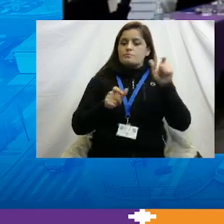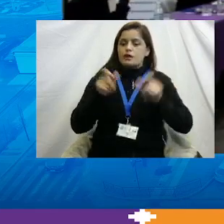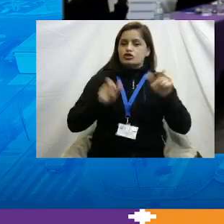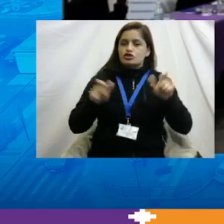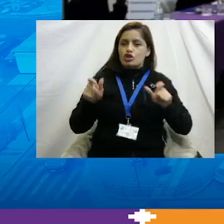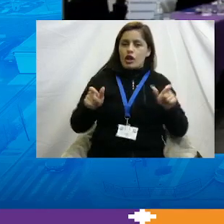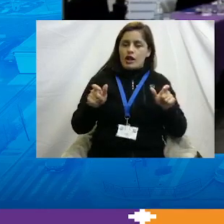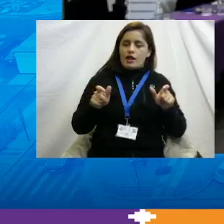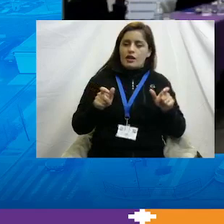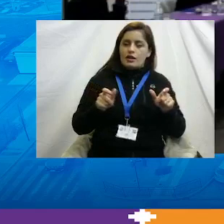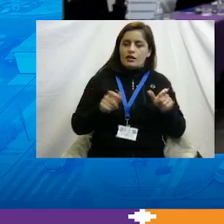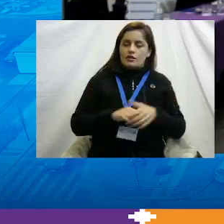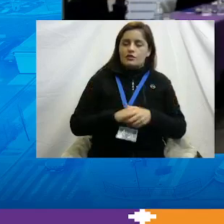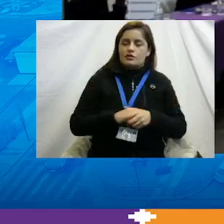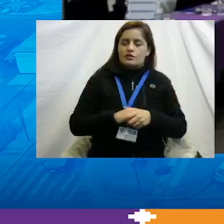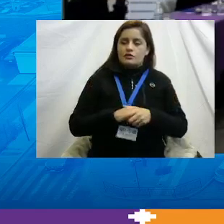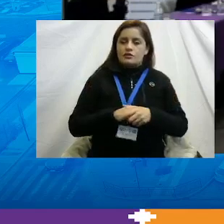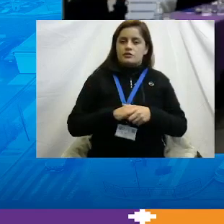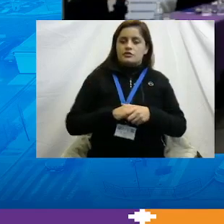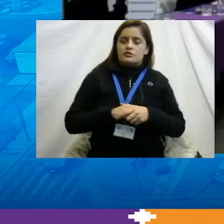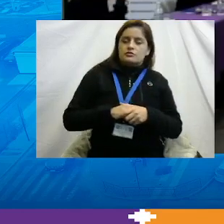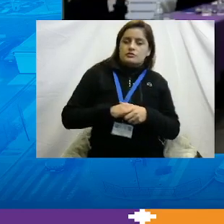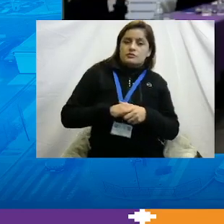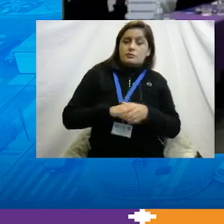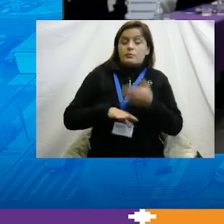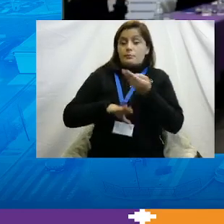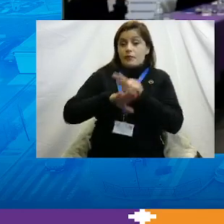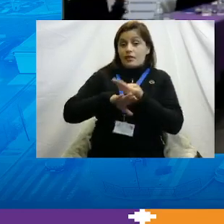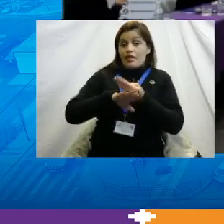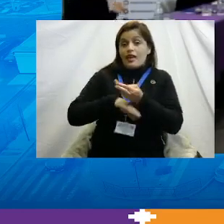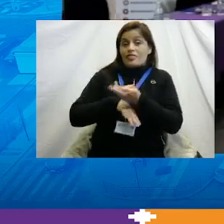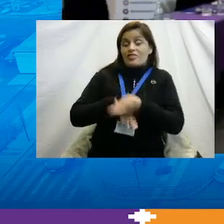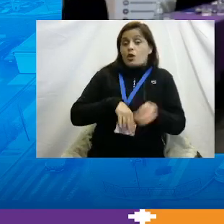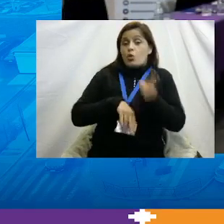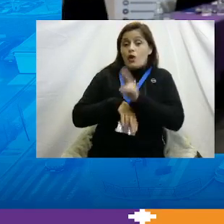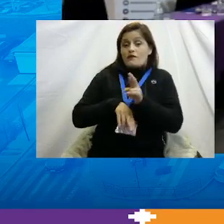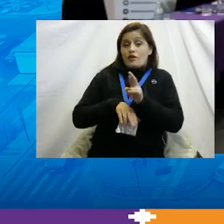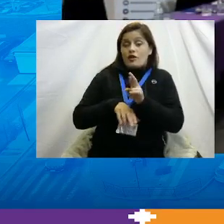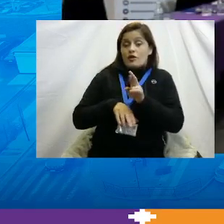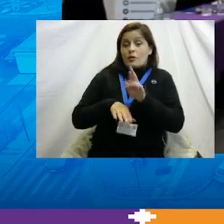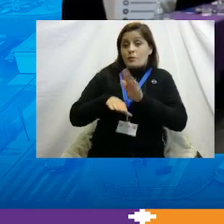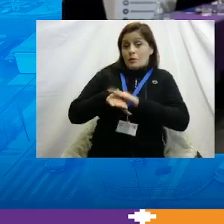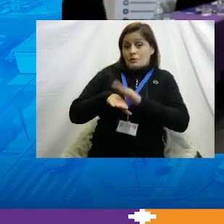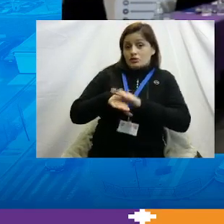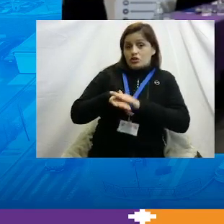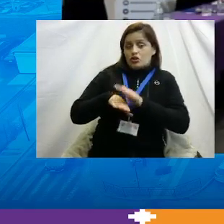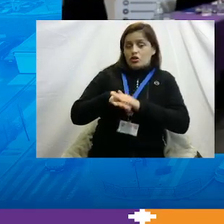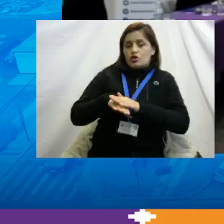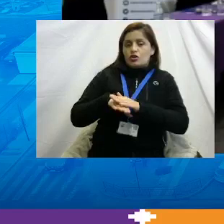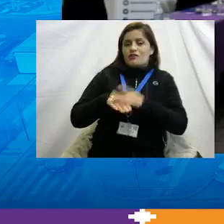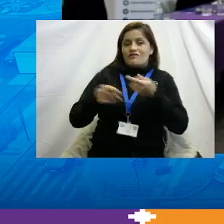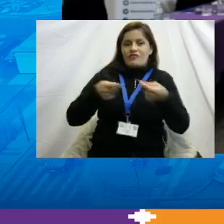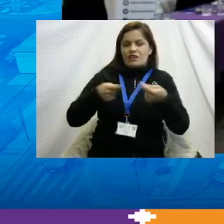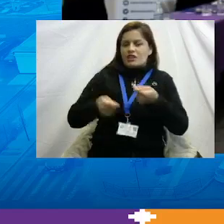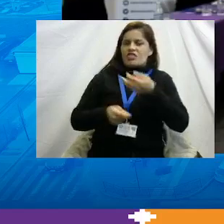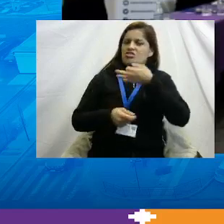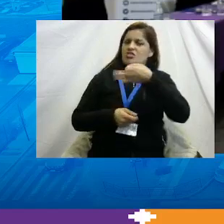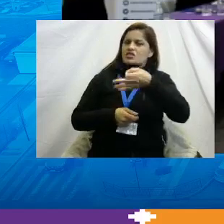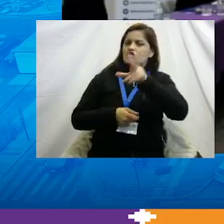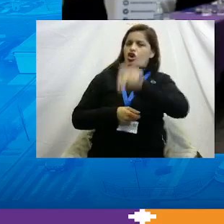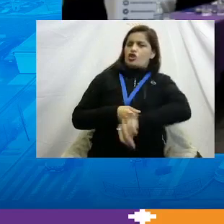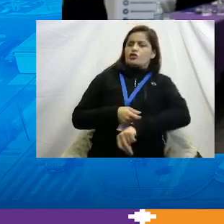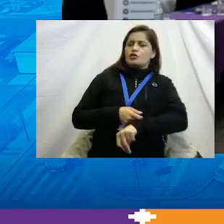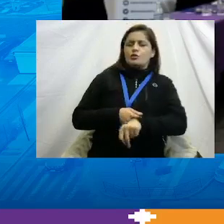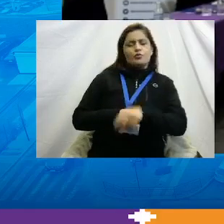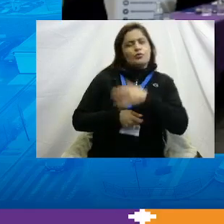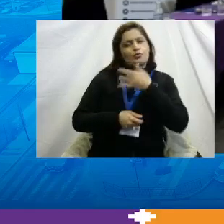contribuyentes que han solicitado renovación de sus patentes y no les han sido otorgadas,